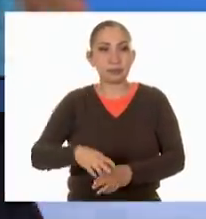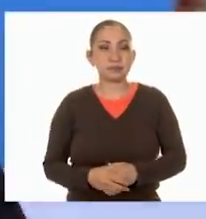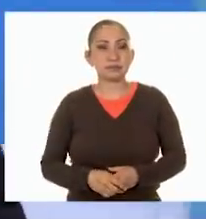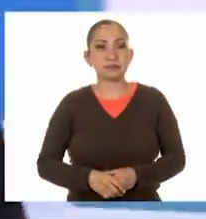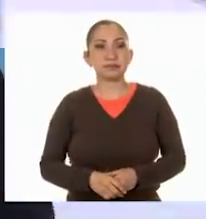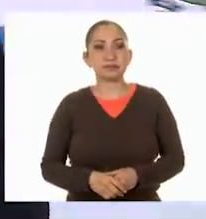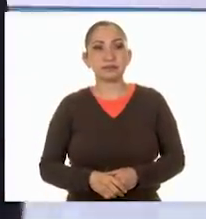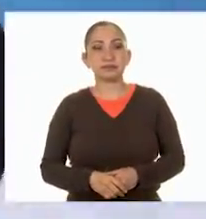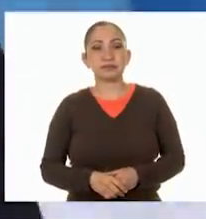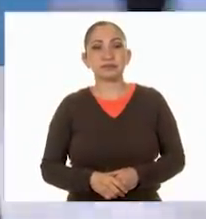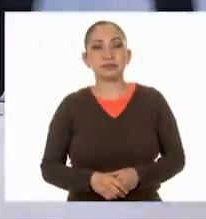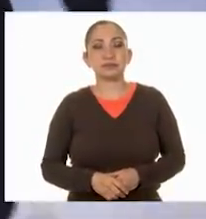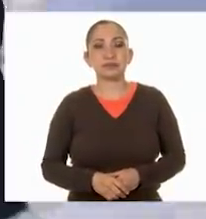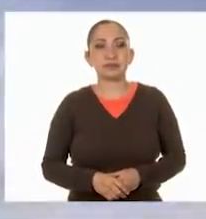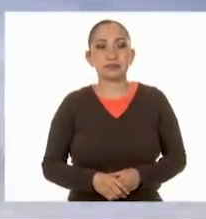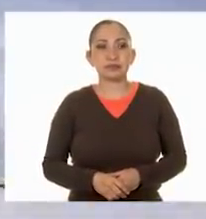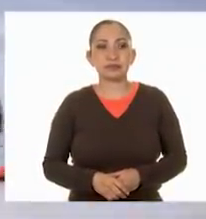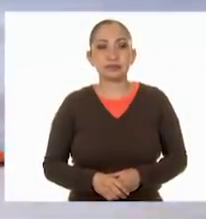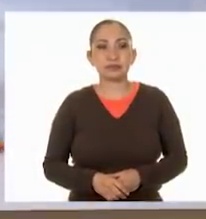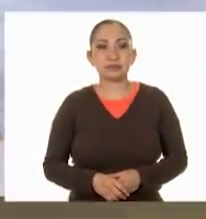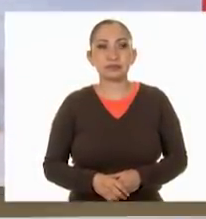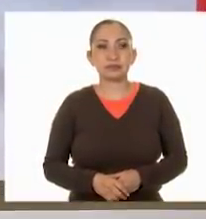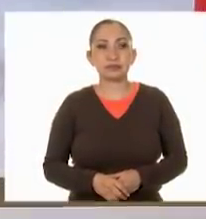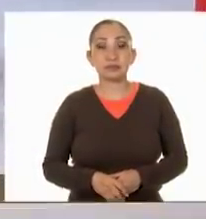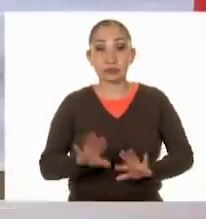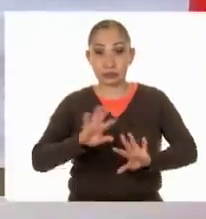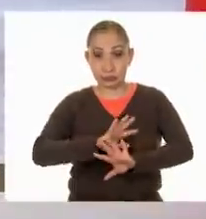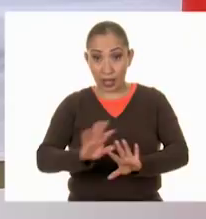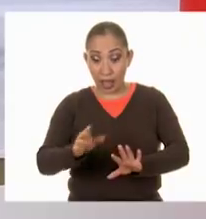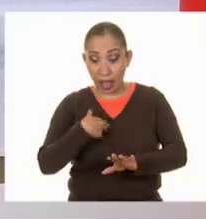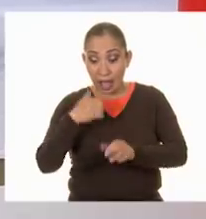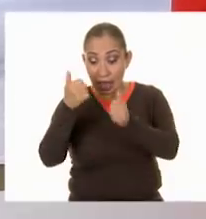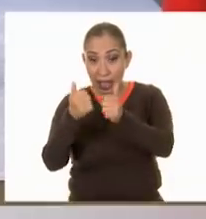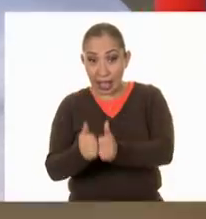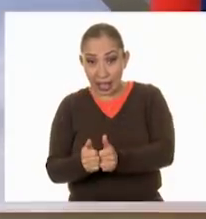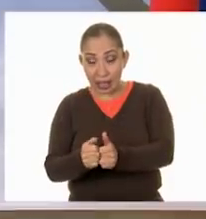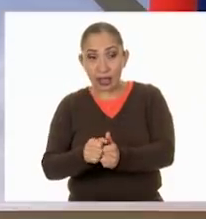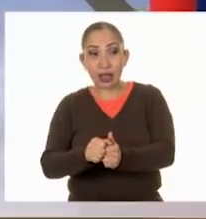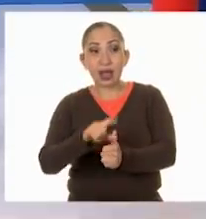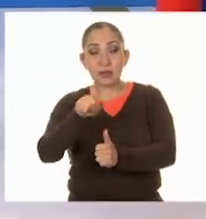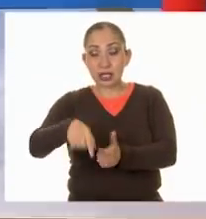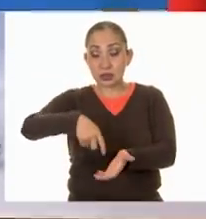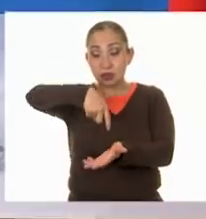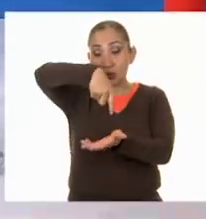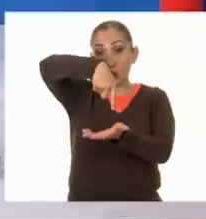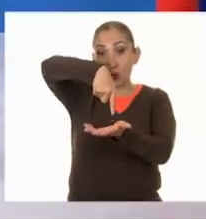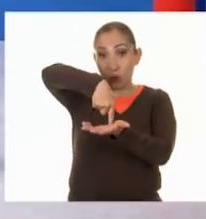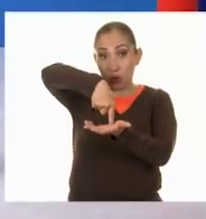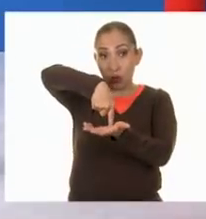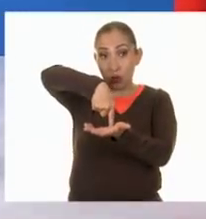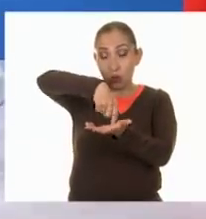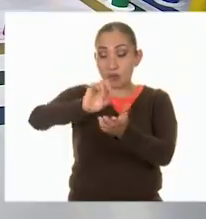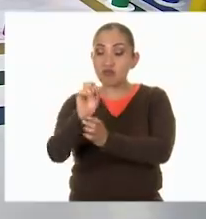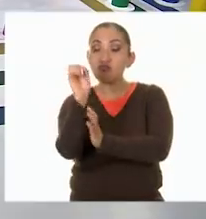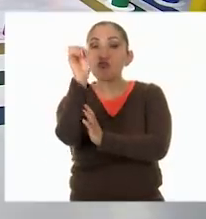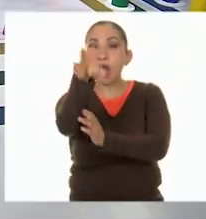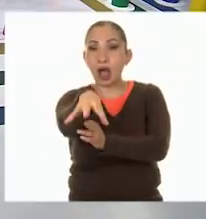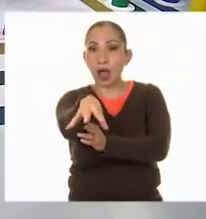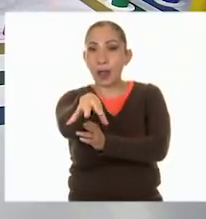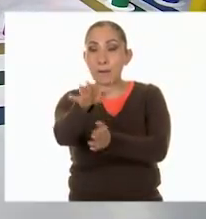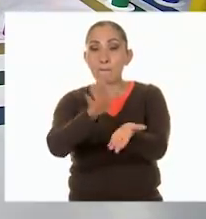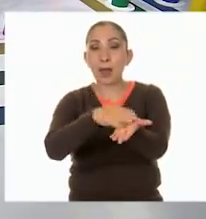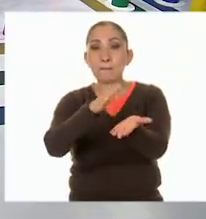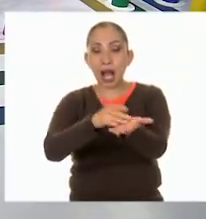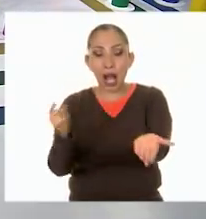dejas en el piso. Y luego. Y parado, parado en un solo pie, tendrás que atinarle a las